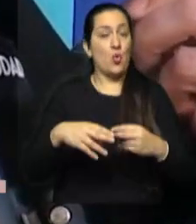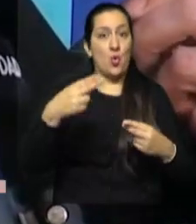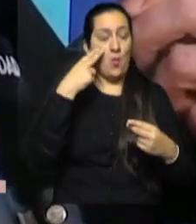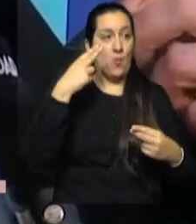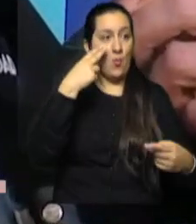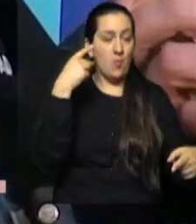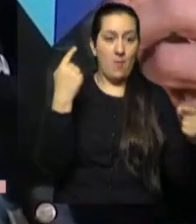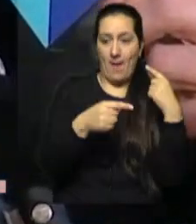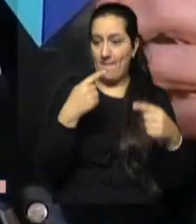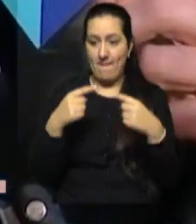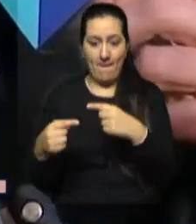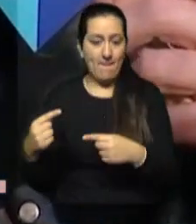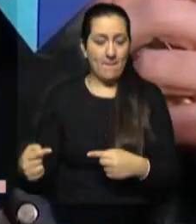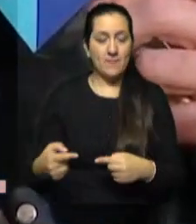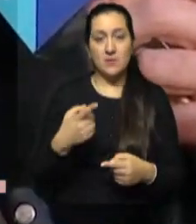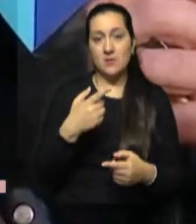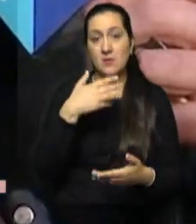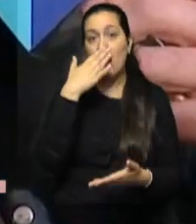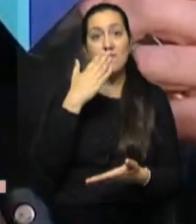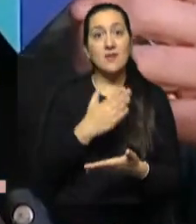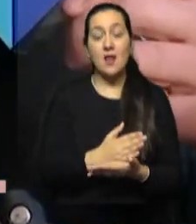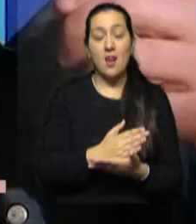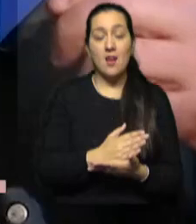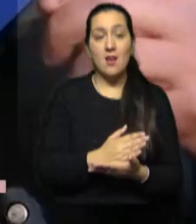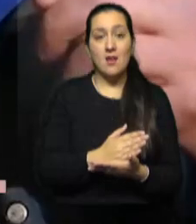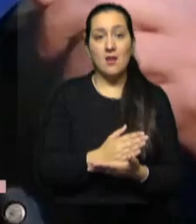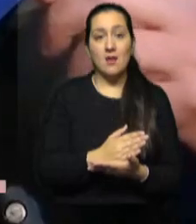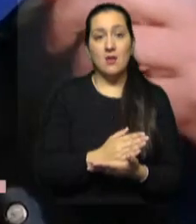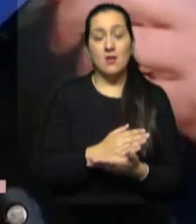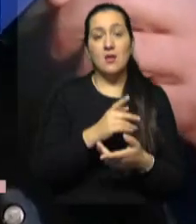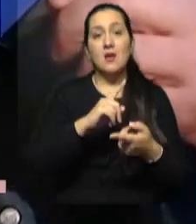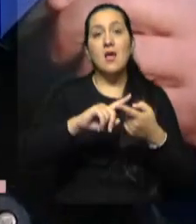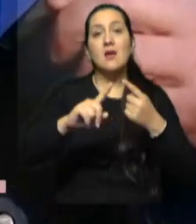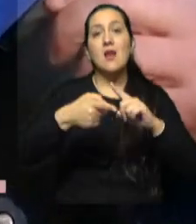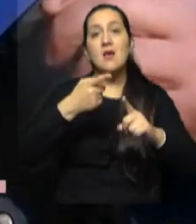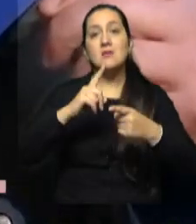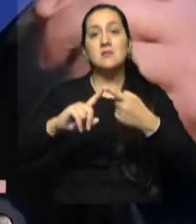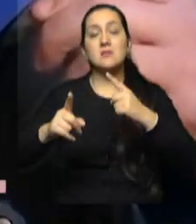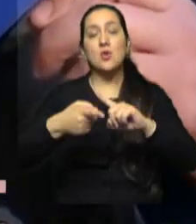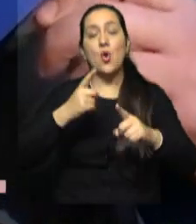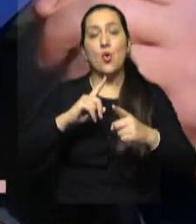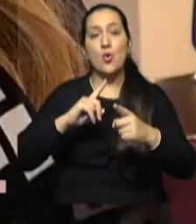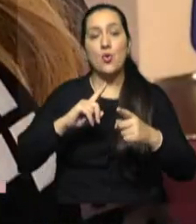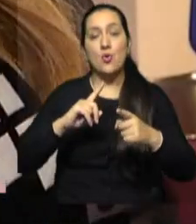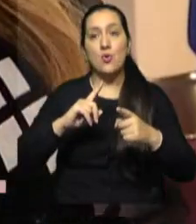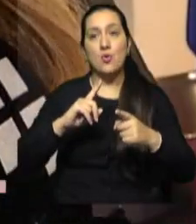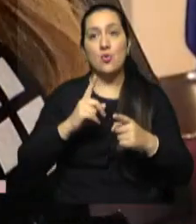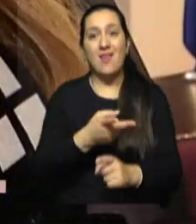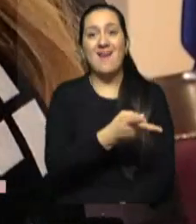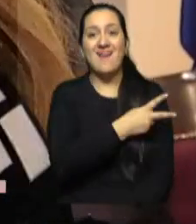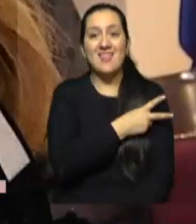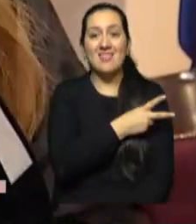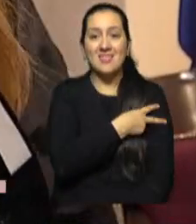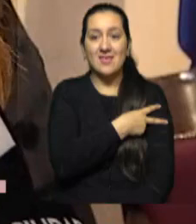la gota que rebasó el vaso en relación a la relación de la gerente